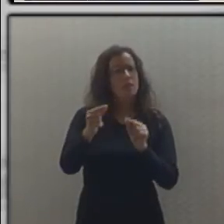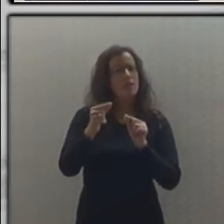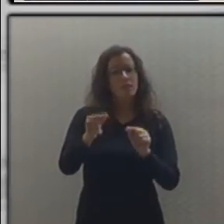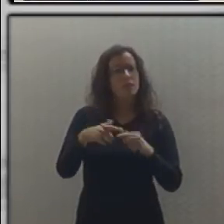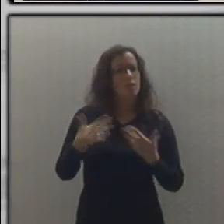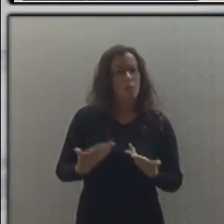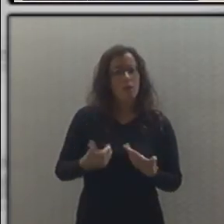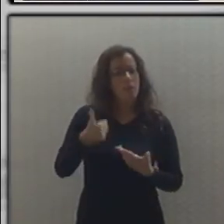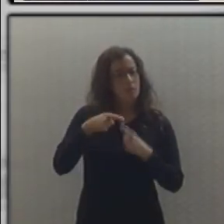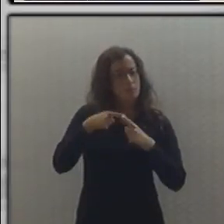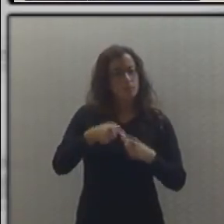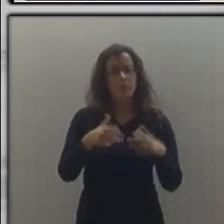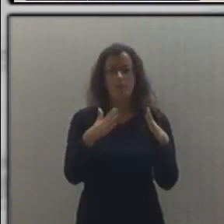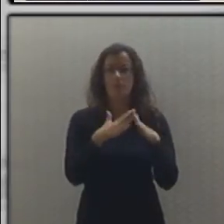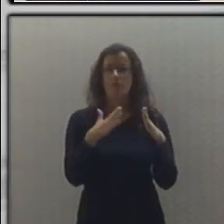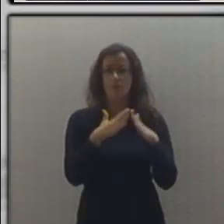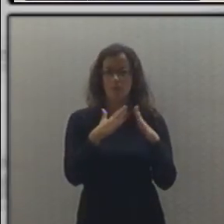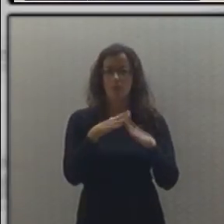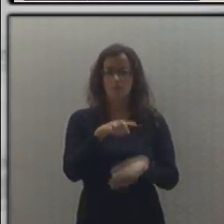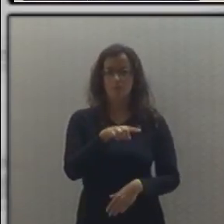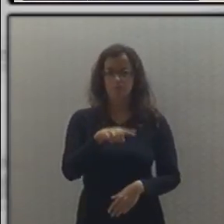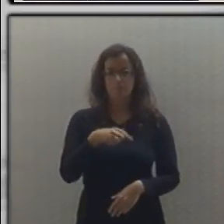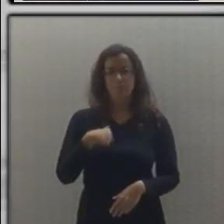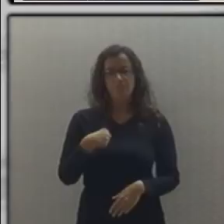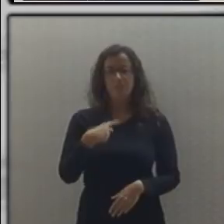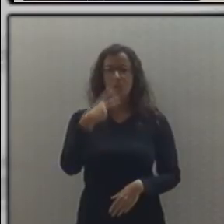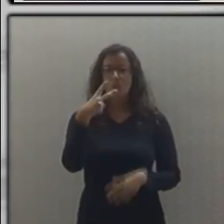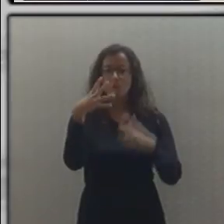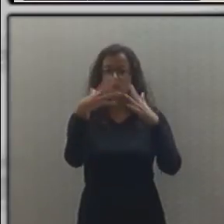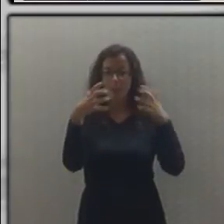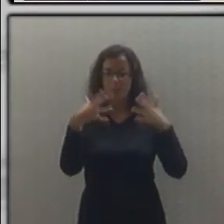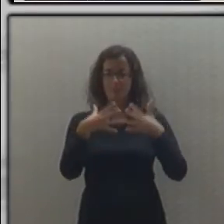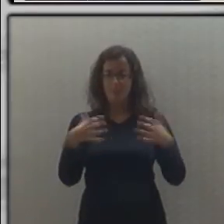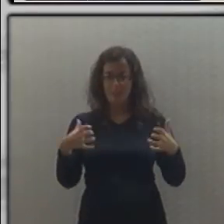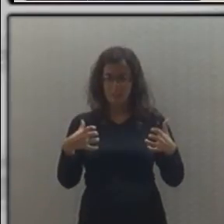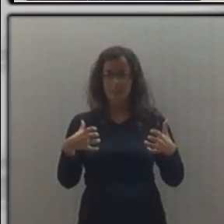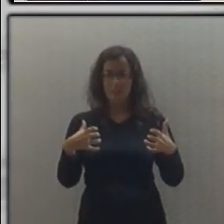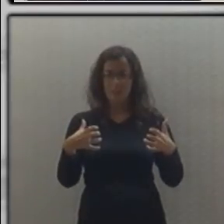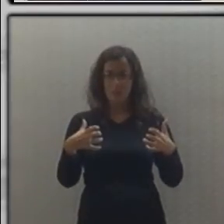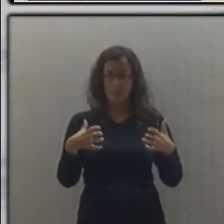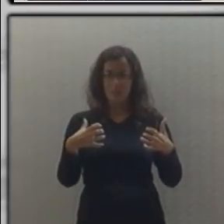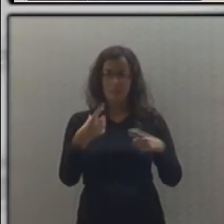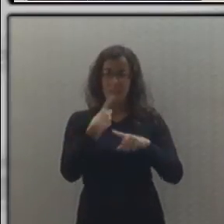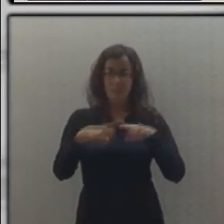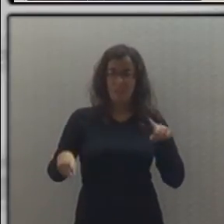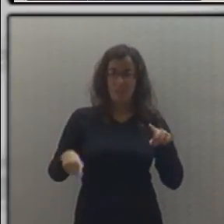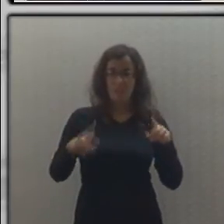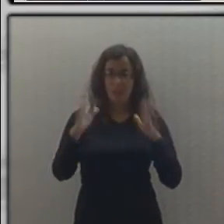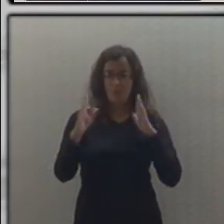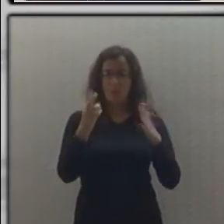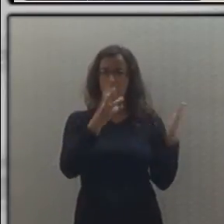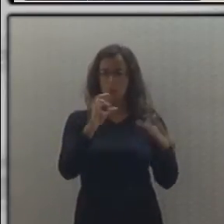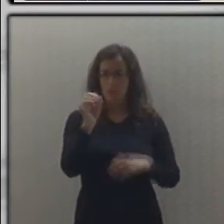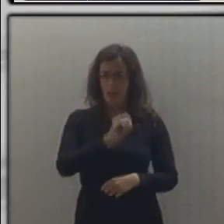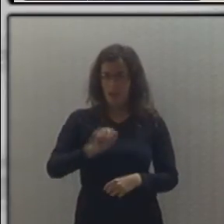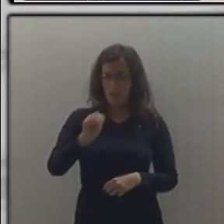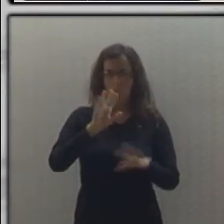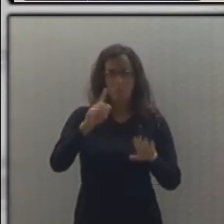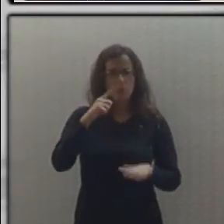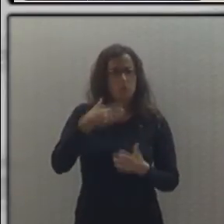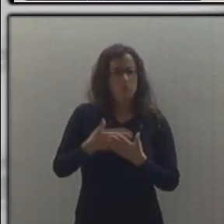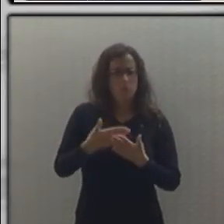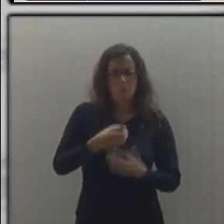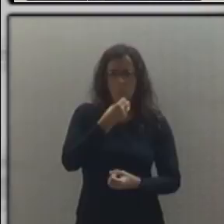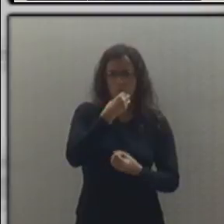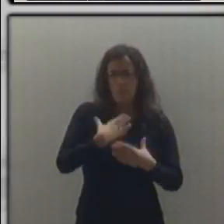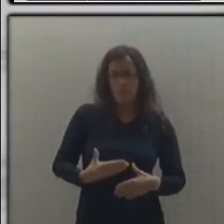de la vivienda, ¿vale? Y quería hacerlo con 2 frases que están separadas unos 80 años, pero que reflejan muy bien la evolución que ha sufrido el